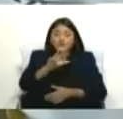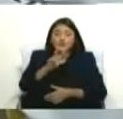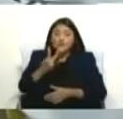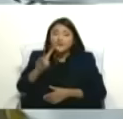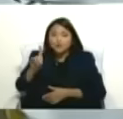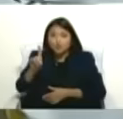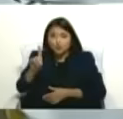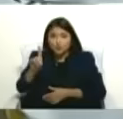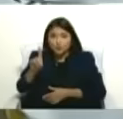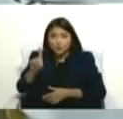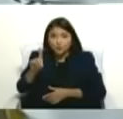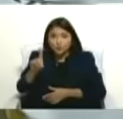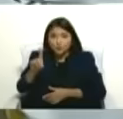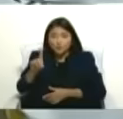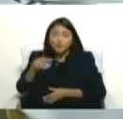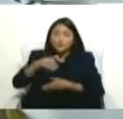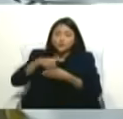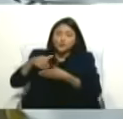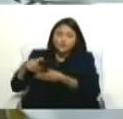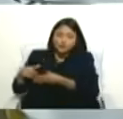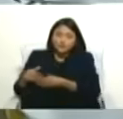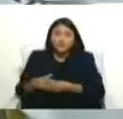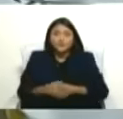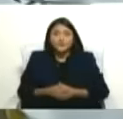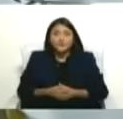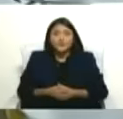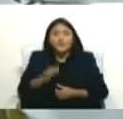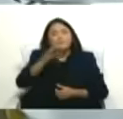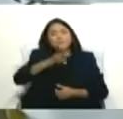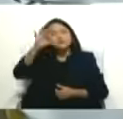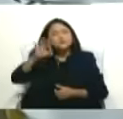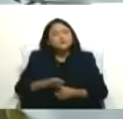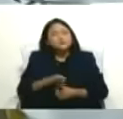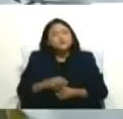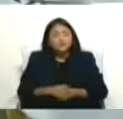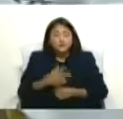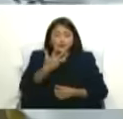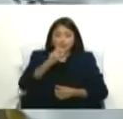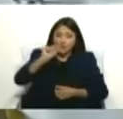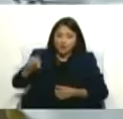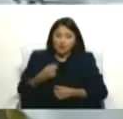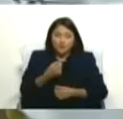384.321 votos, con un porcentaje de